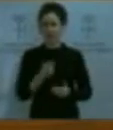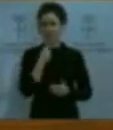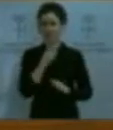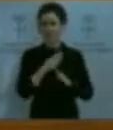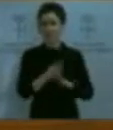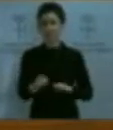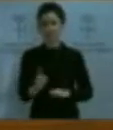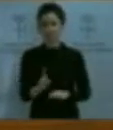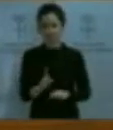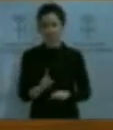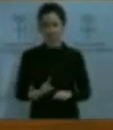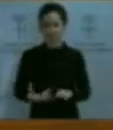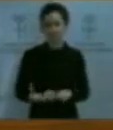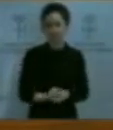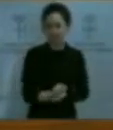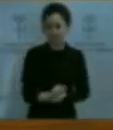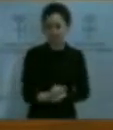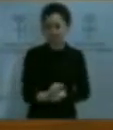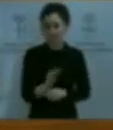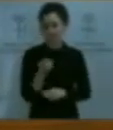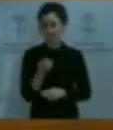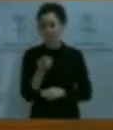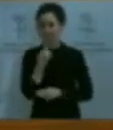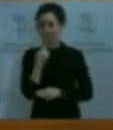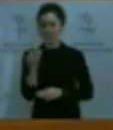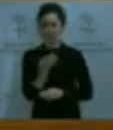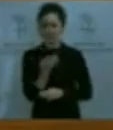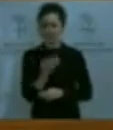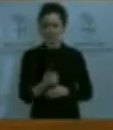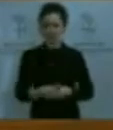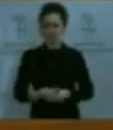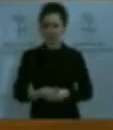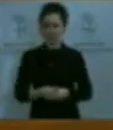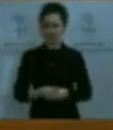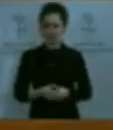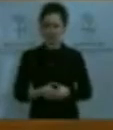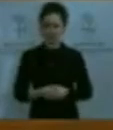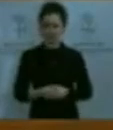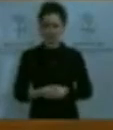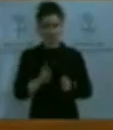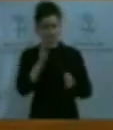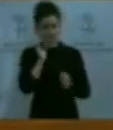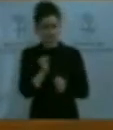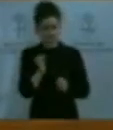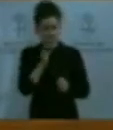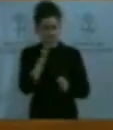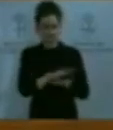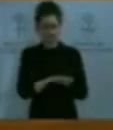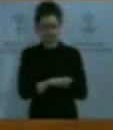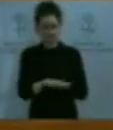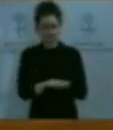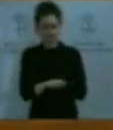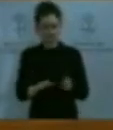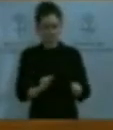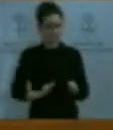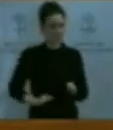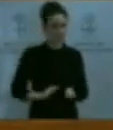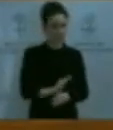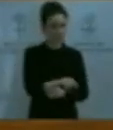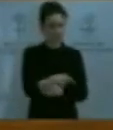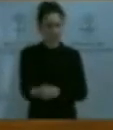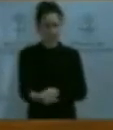debería decirle es que el lugar correspondiente, por cierto, para hablar sobre esa financiación, y también se habló en la reunión que ustedes mantuvieron, es